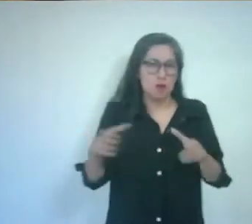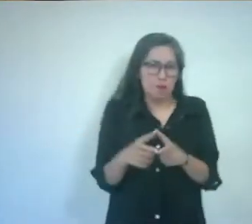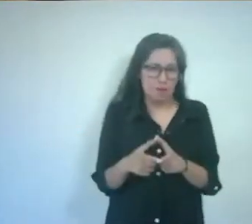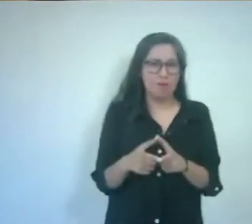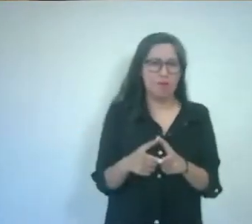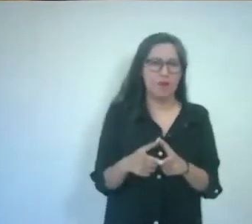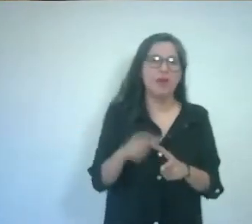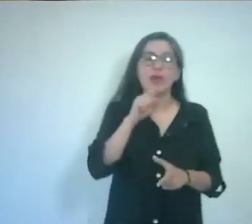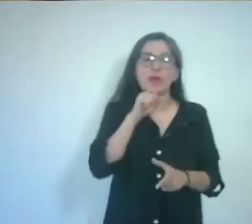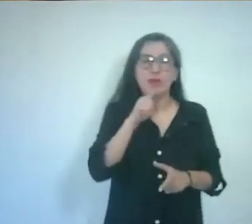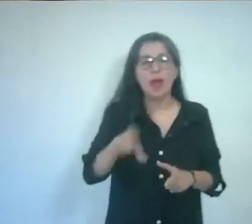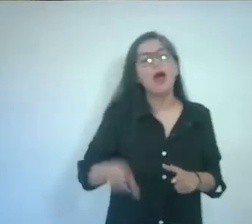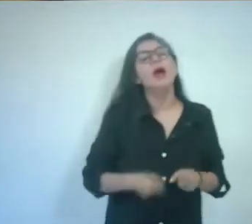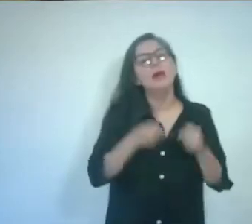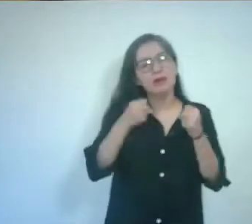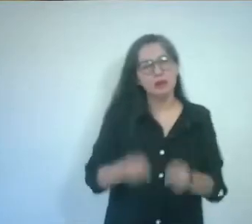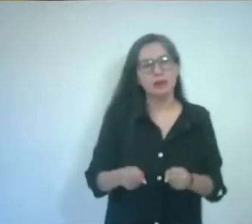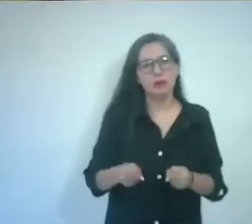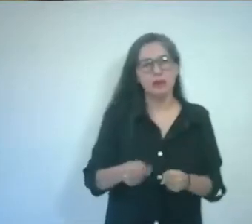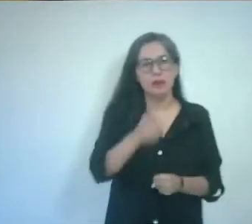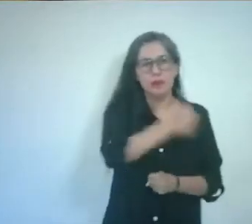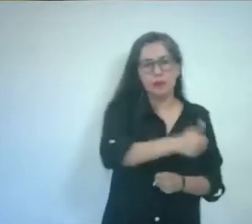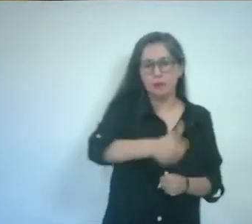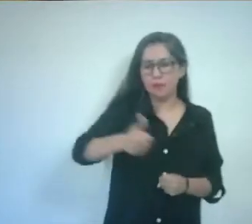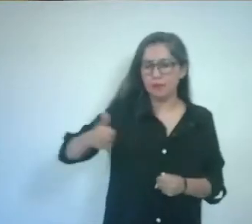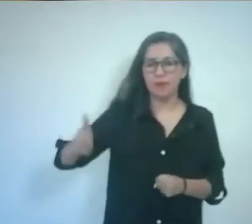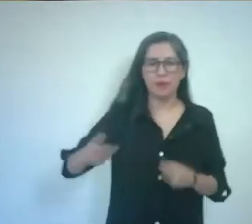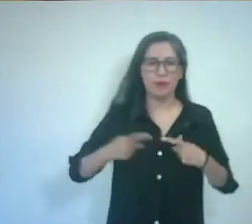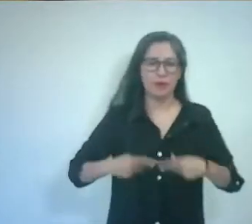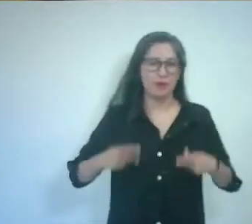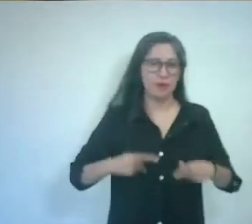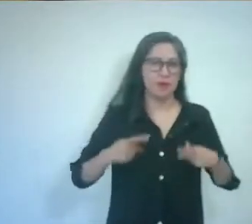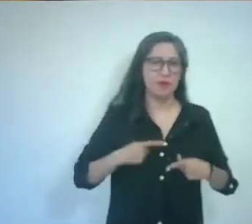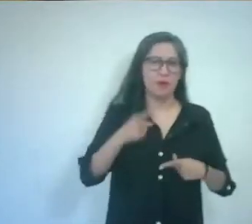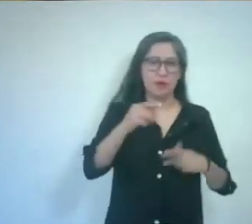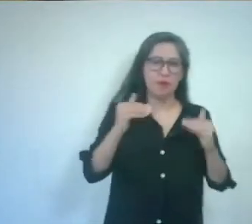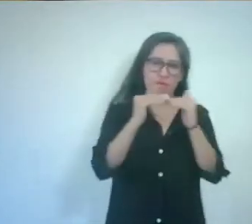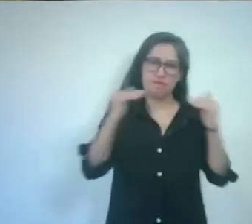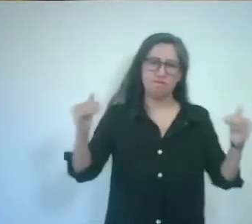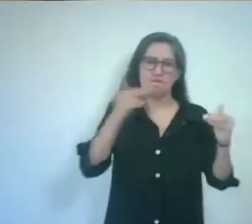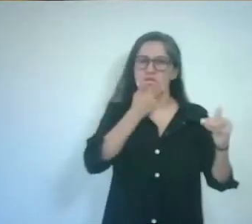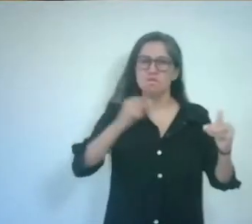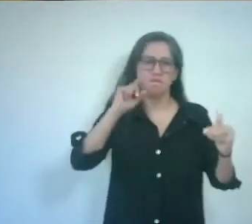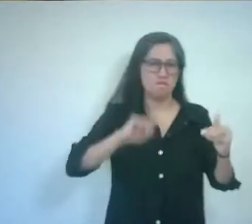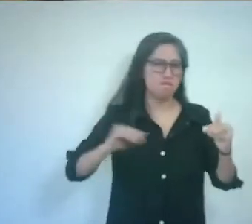luego garantizando en todas y cada una de ellas el principio de paridad de género.